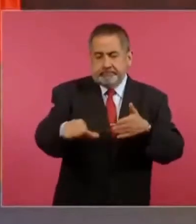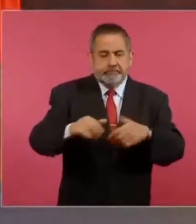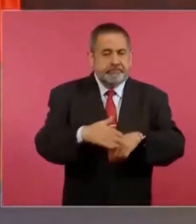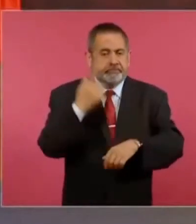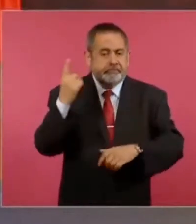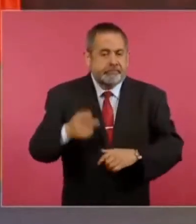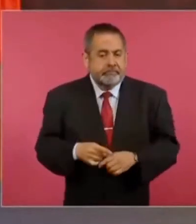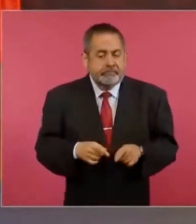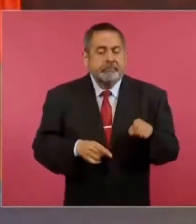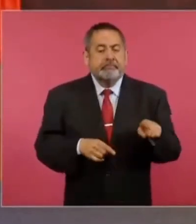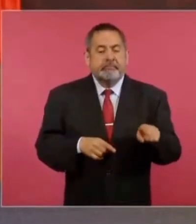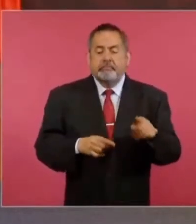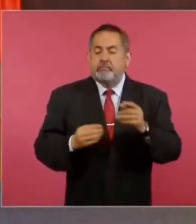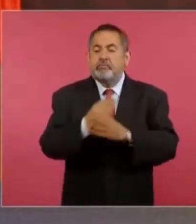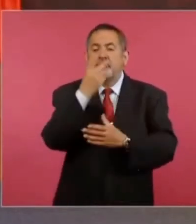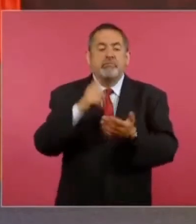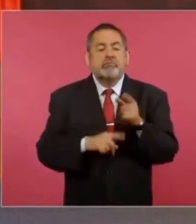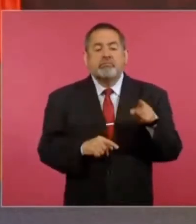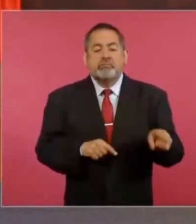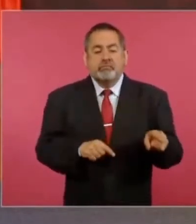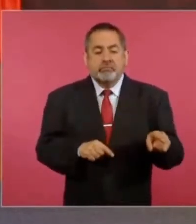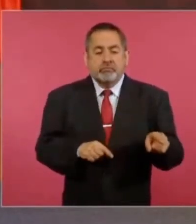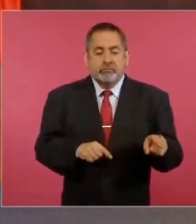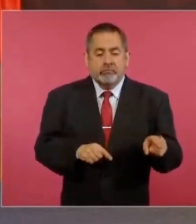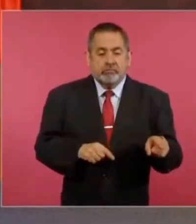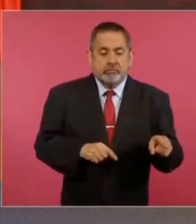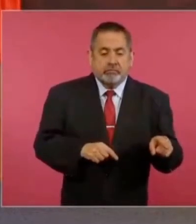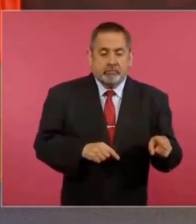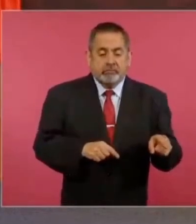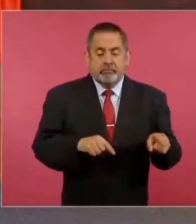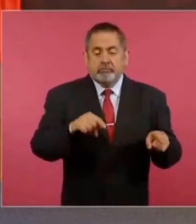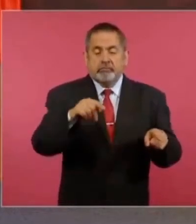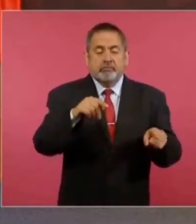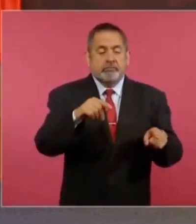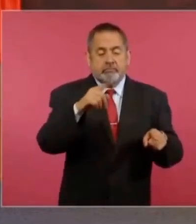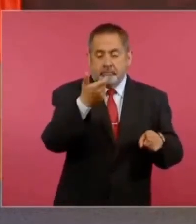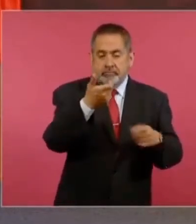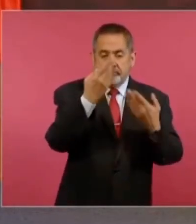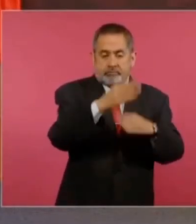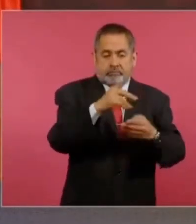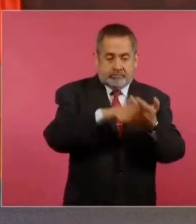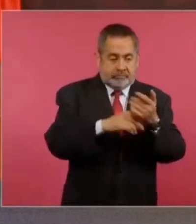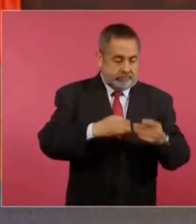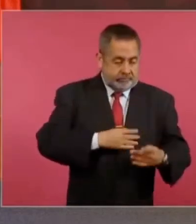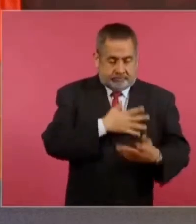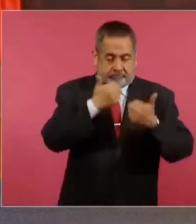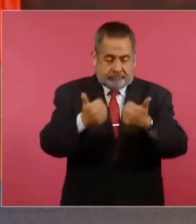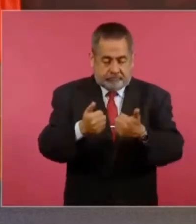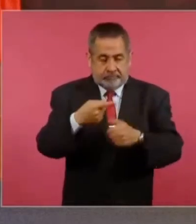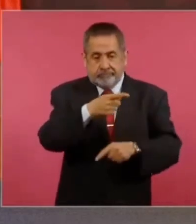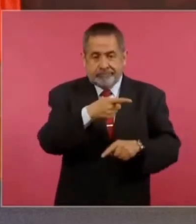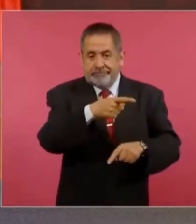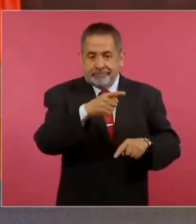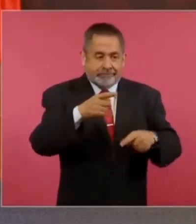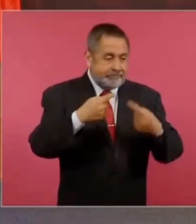porque se creó la financiera para el bienestar, pero en la cancelación